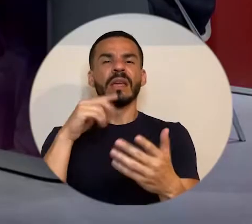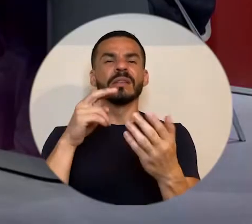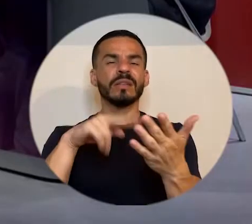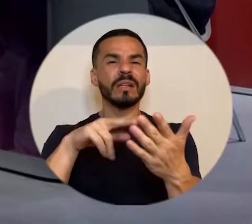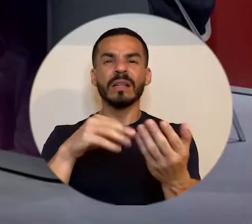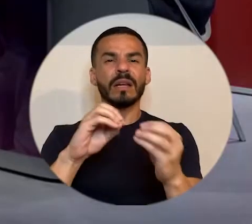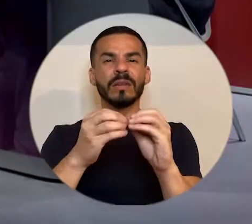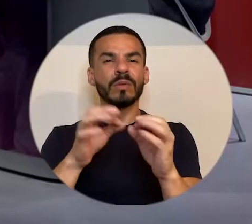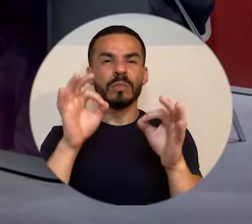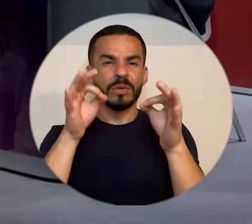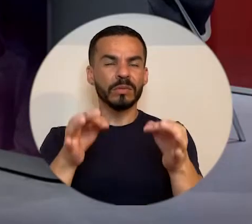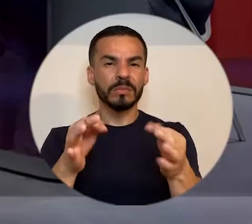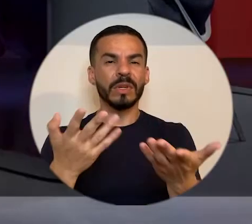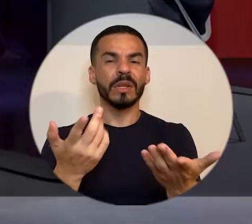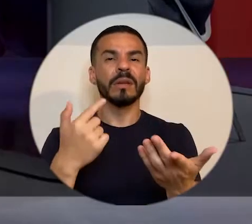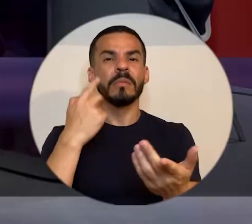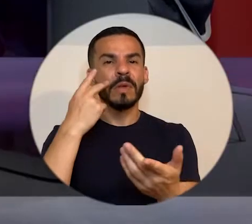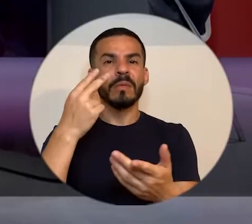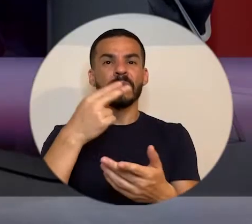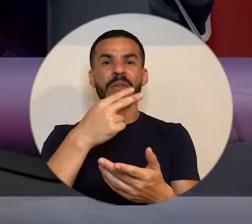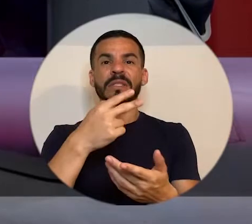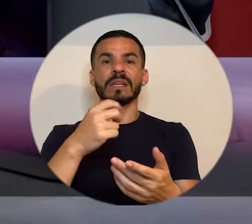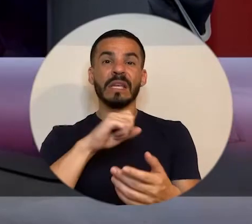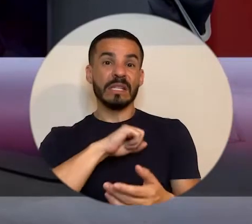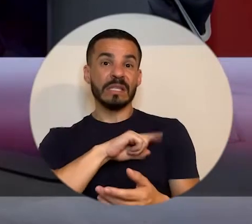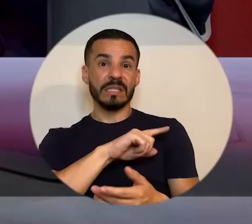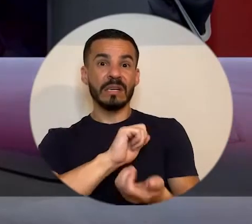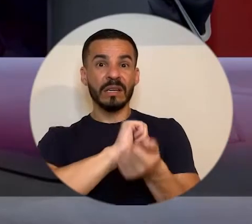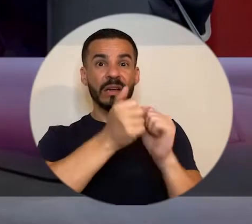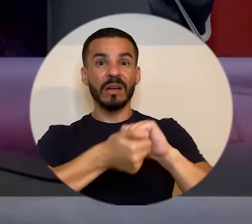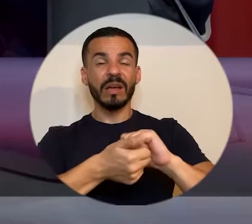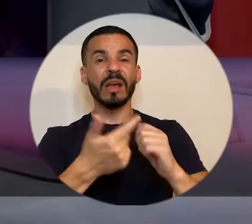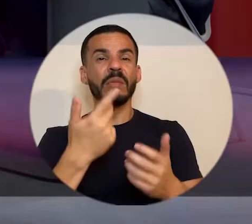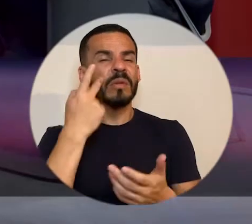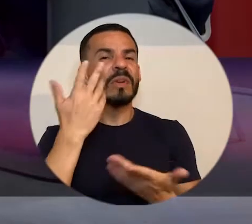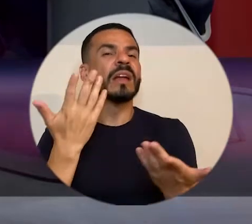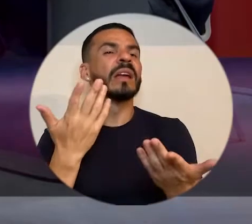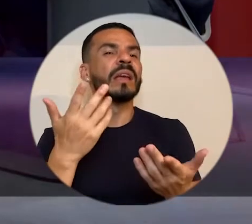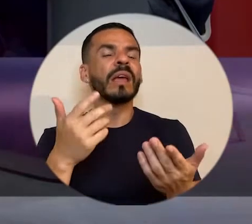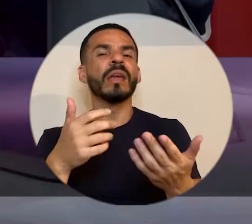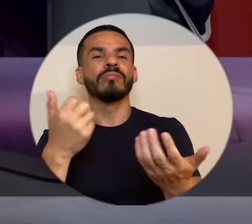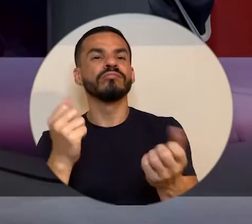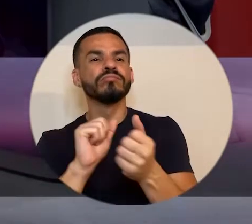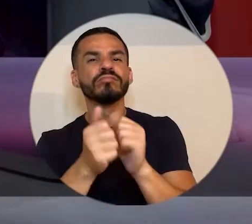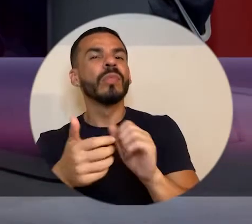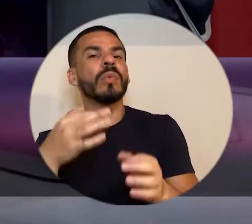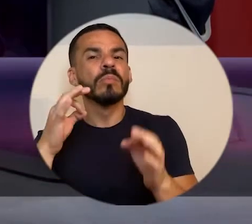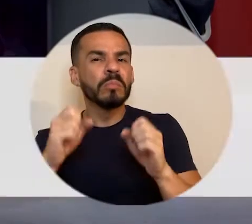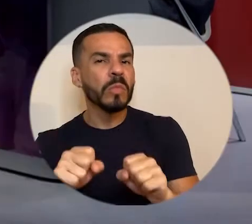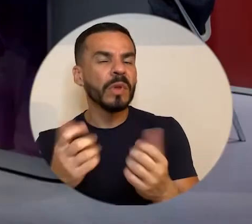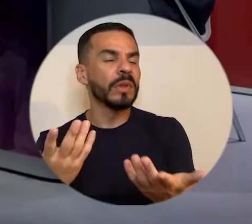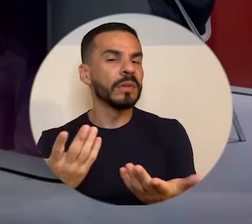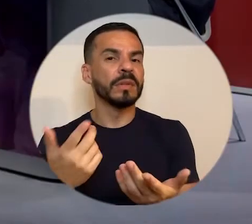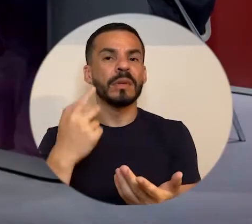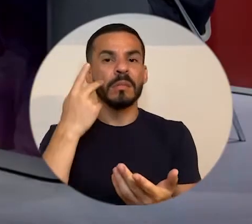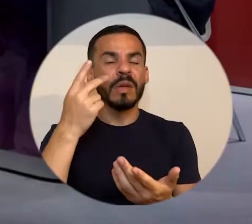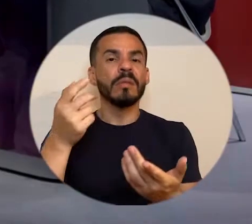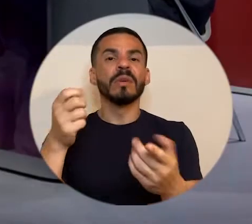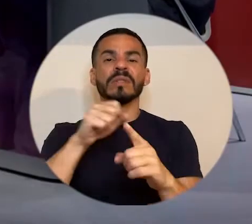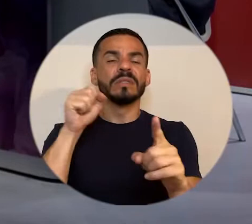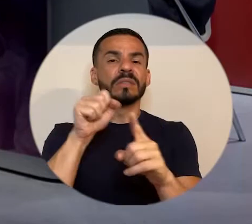lee las cifras correspondientes. Pero también vemos cómo en Chile termina en un cambio que vamos a ver qué constituyente lleva. Y si